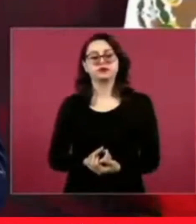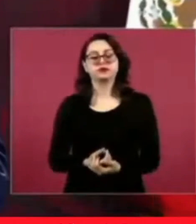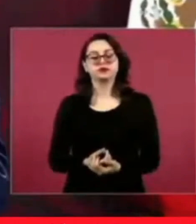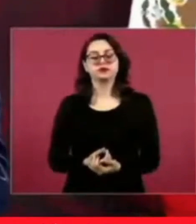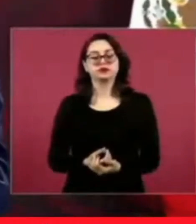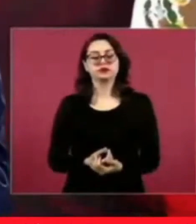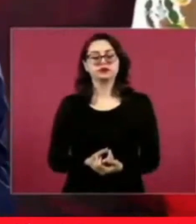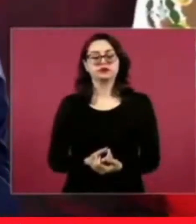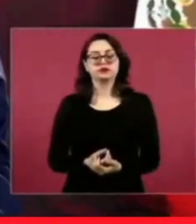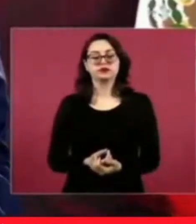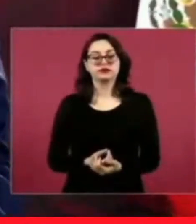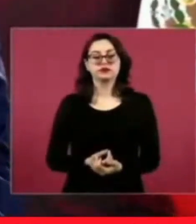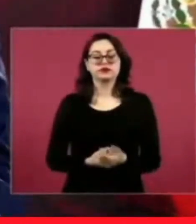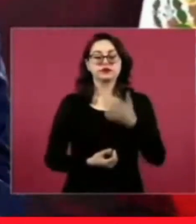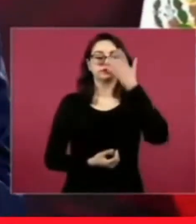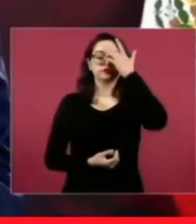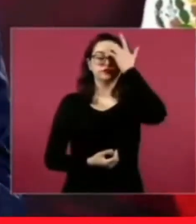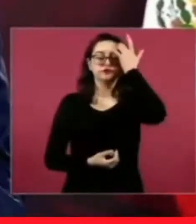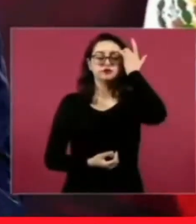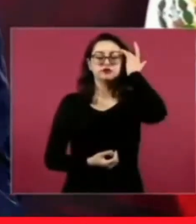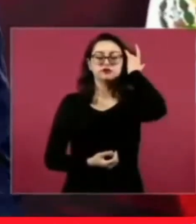de cómo